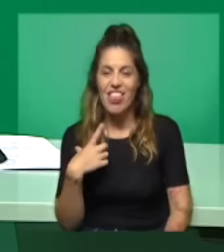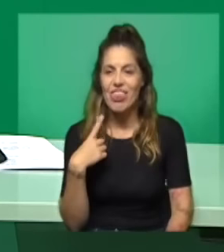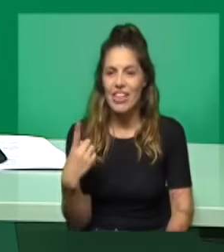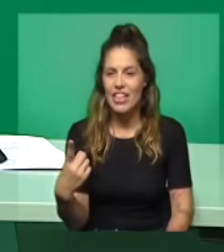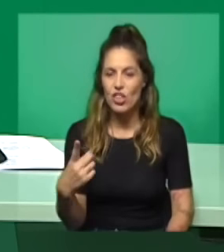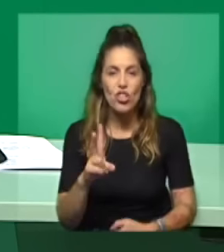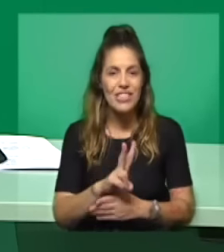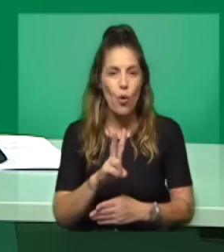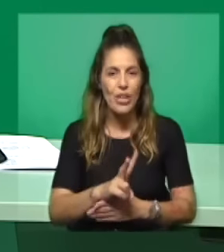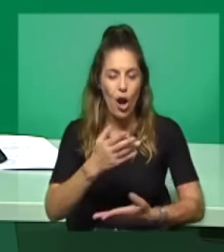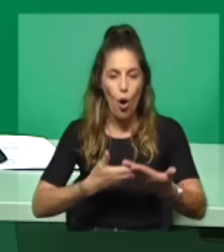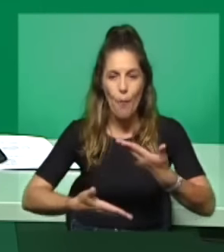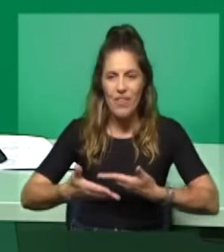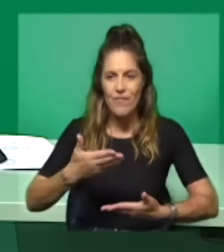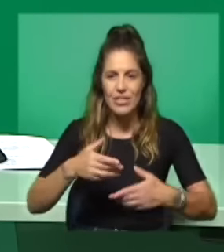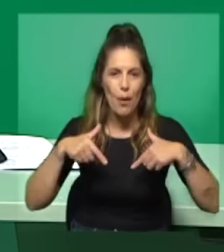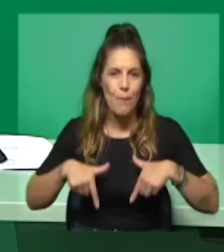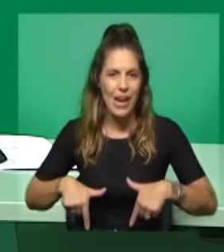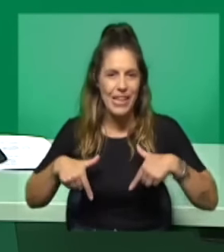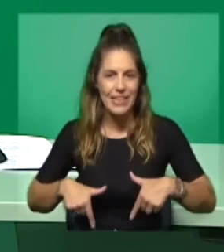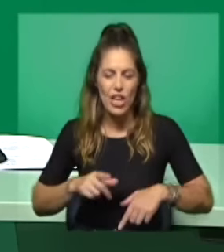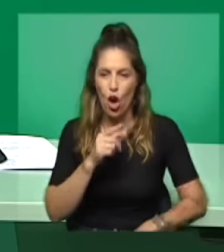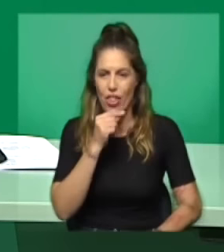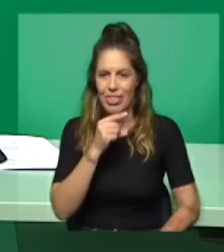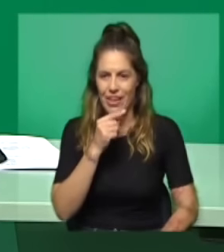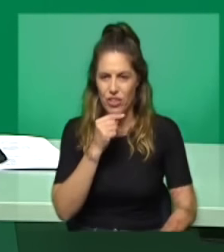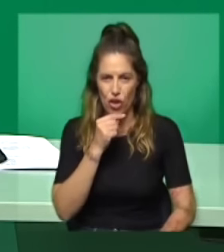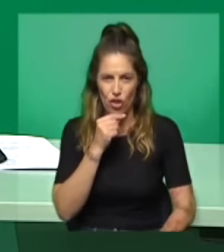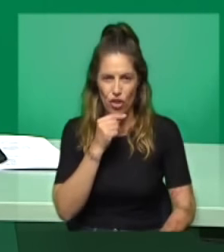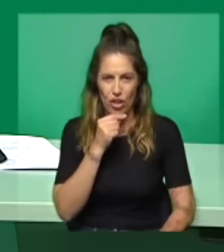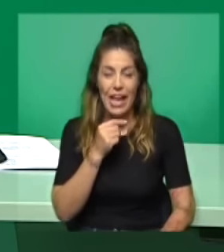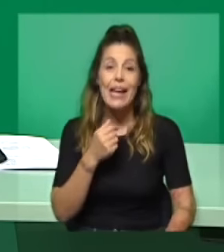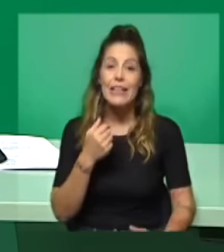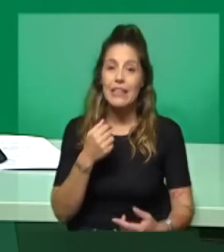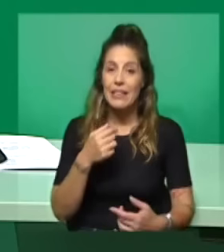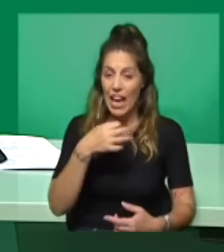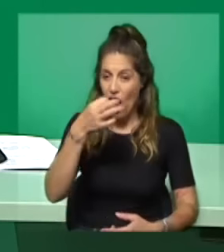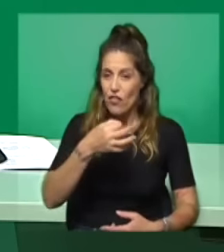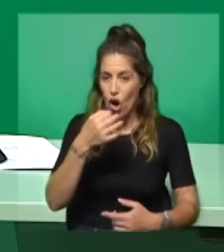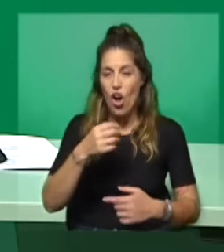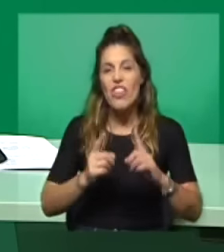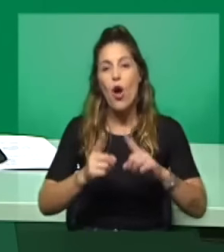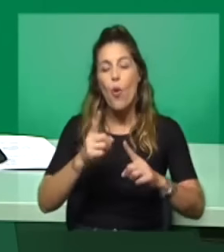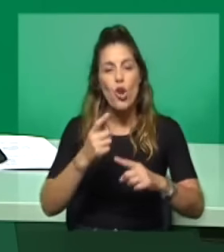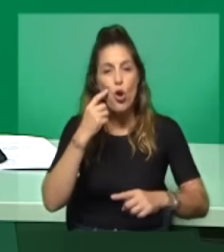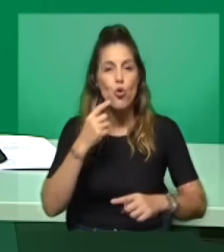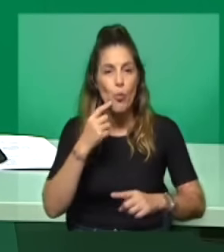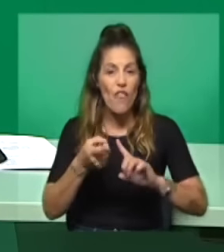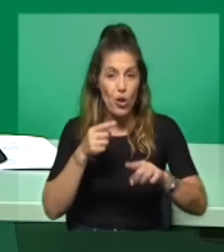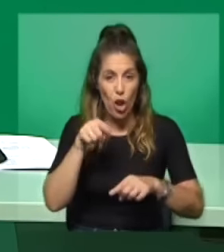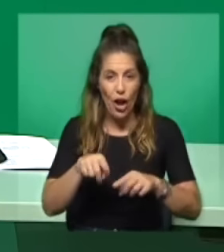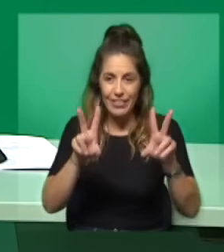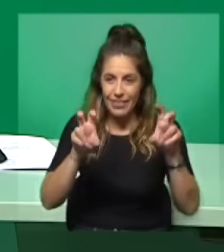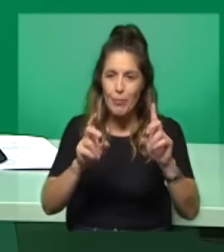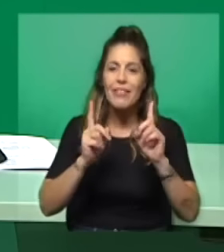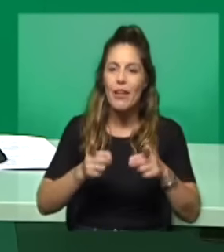de seguridad y convivencia del Ministerio del interior Matías terra que habló de algunas cifras vinculadas a este asunto y que